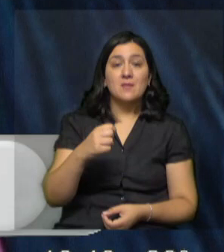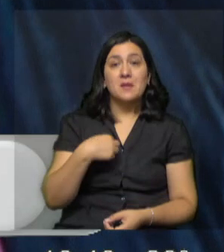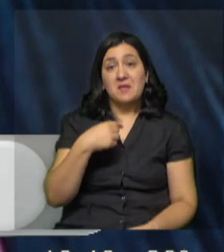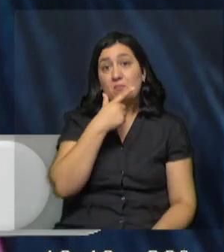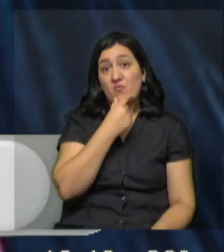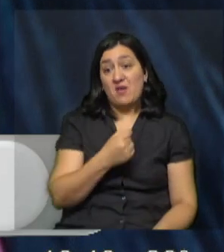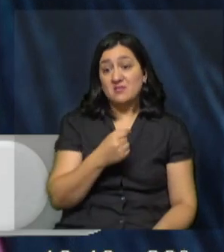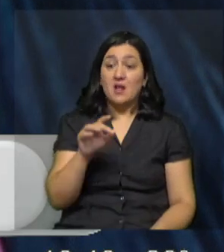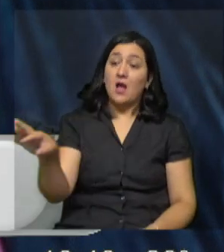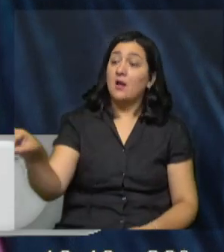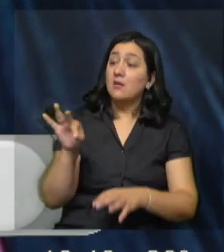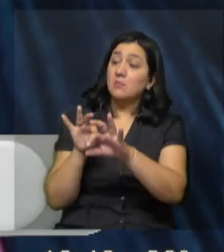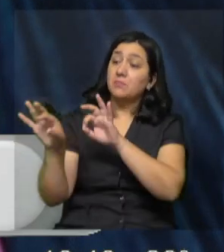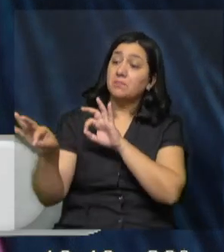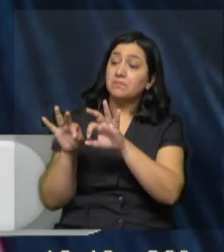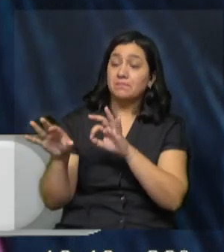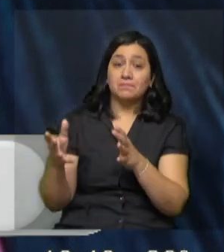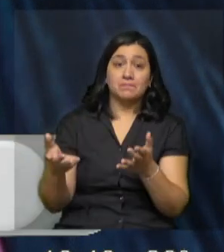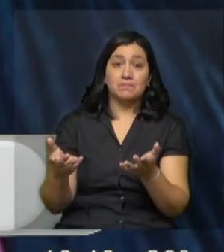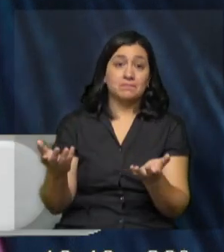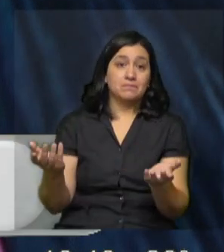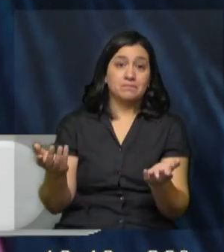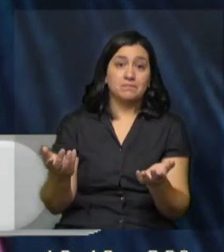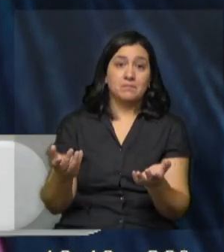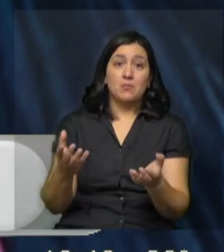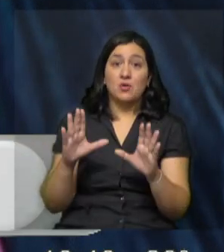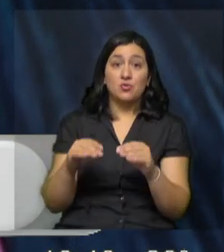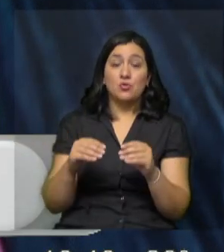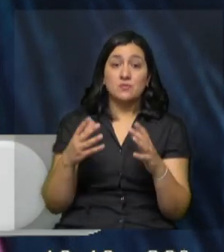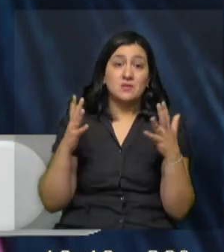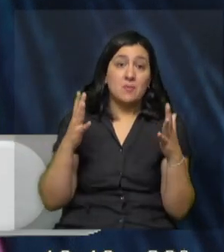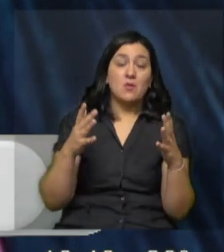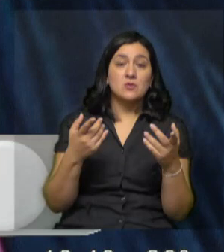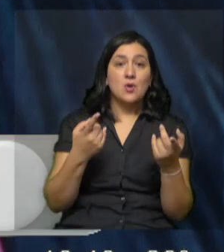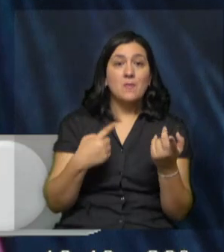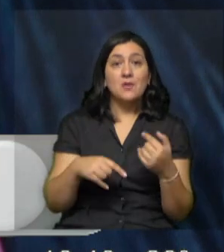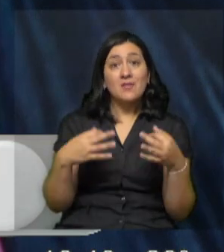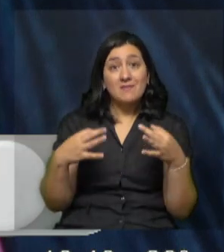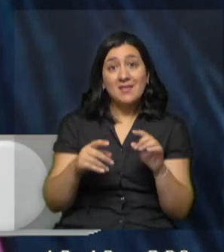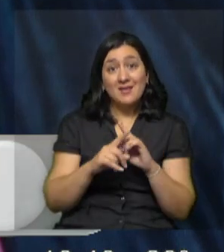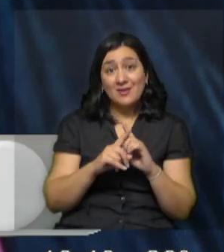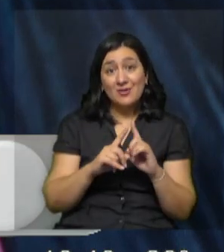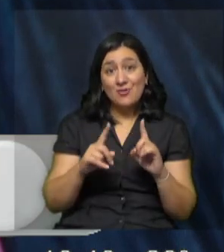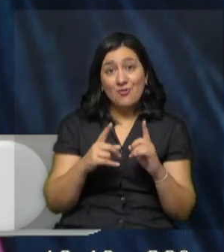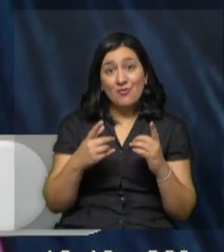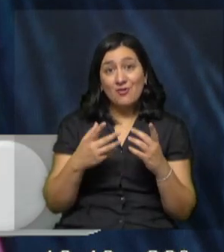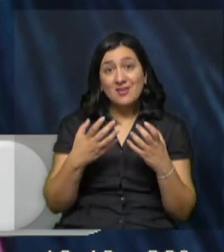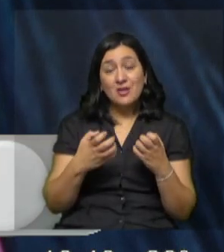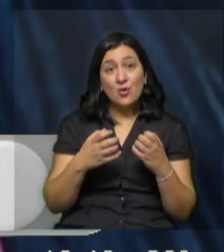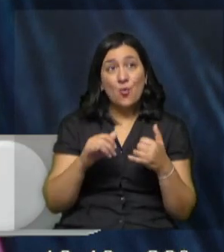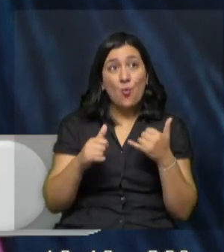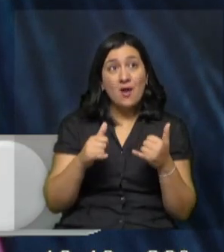fácil ese ejercicio, porque iban a ser todos aplausos, pero sinceramente no intento jugar para la tribuna,